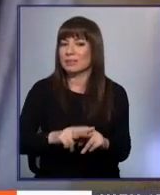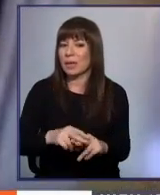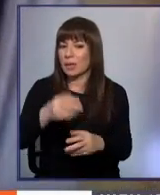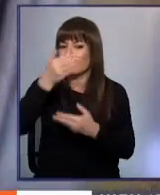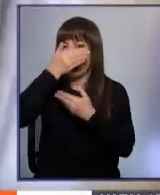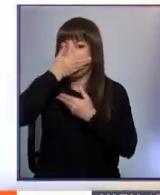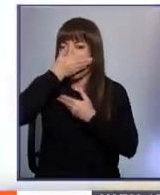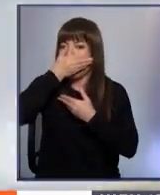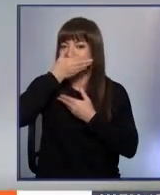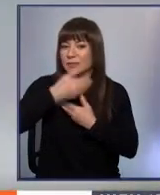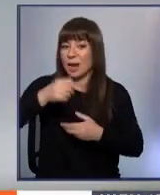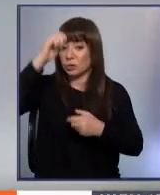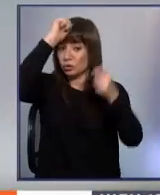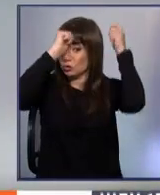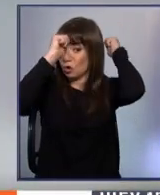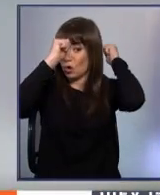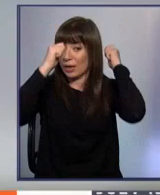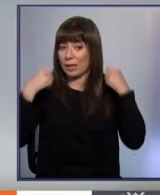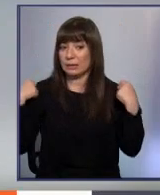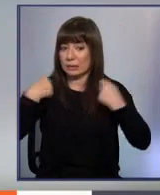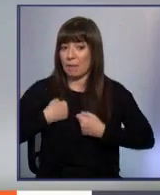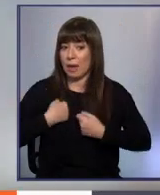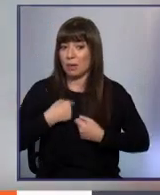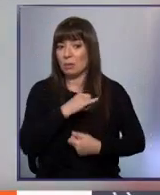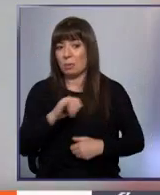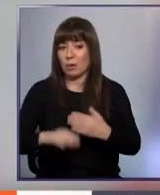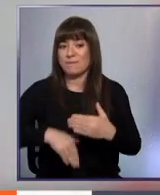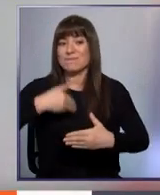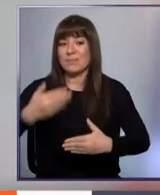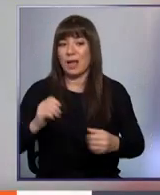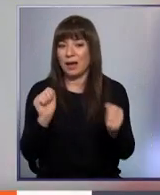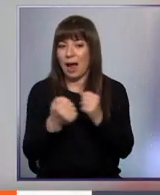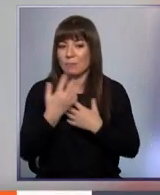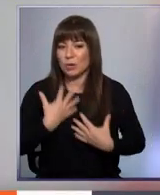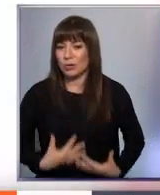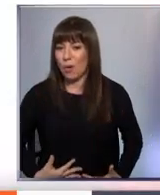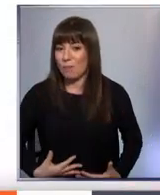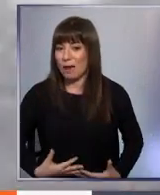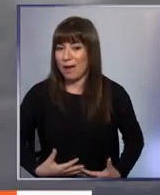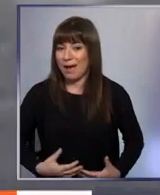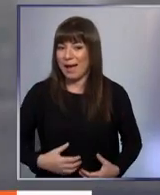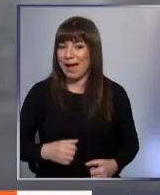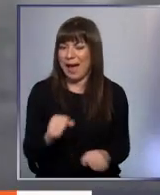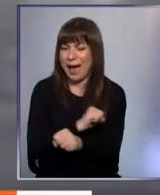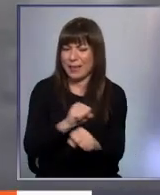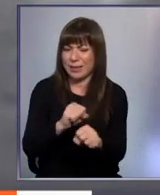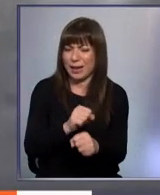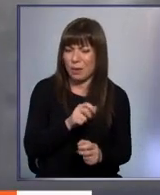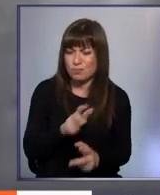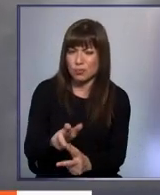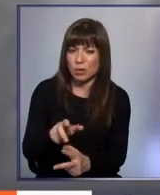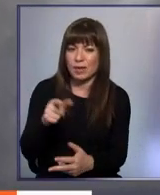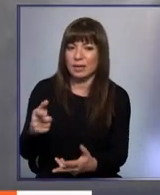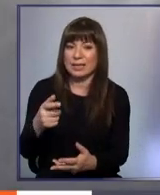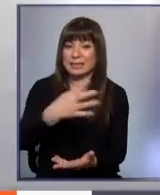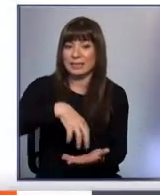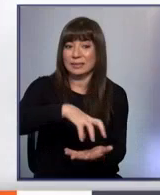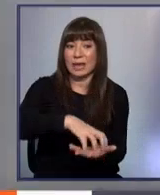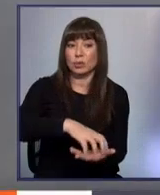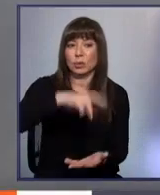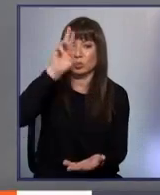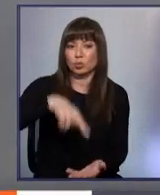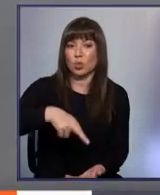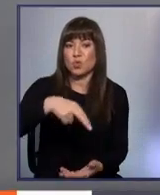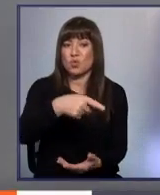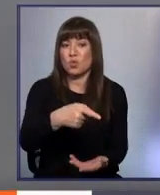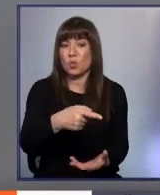camisa ancha, jeans y un posterior cambio de ropa. Tras los ataques, su recorrido siempre habría terminado en el sector sur de la capital. Bajos de